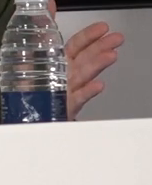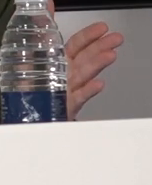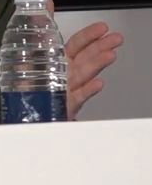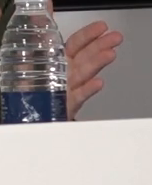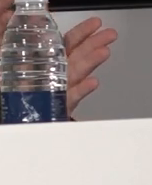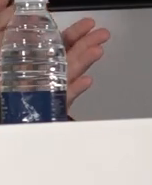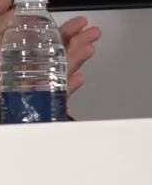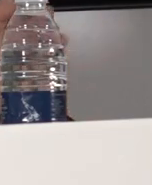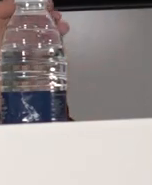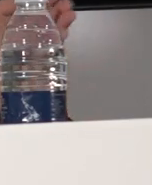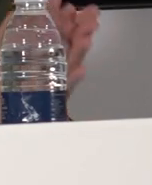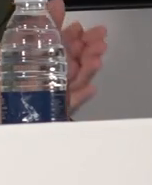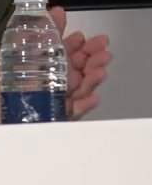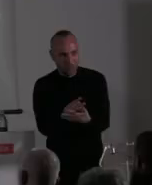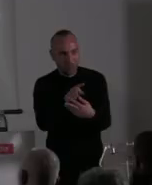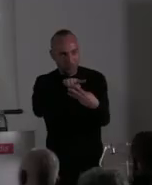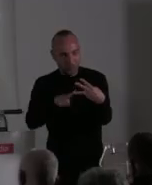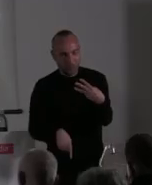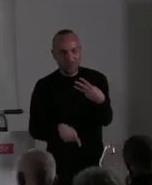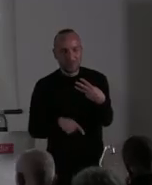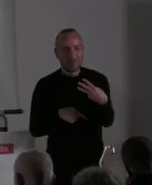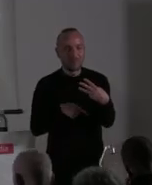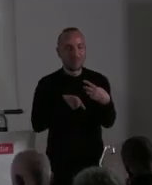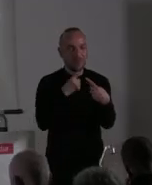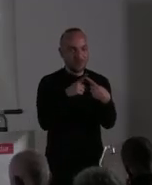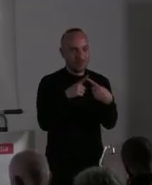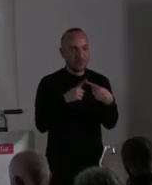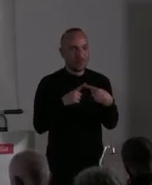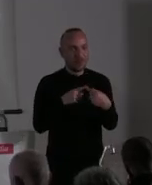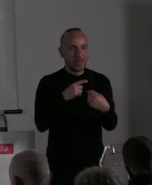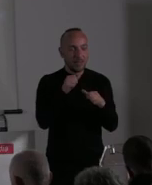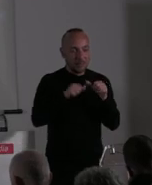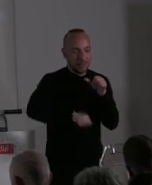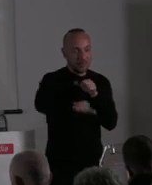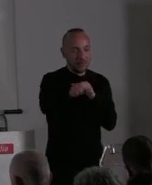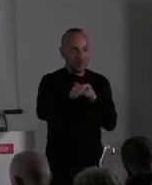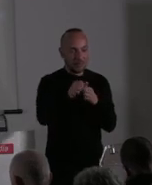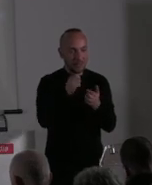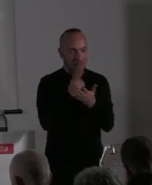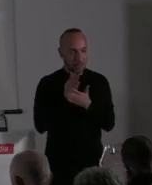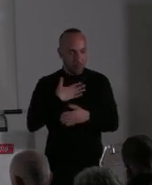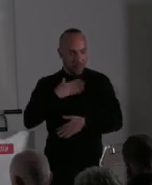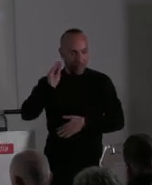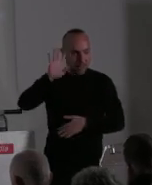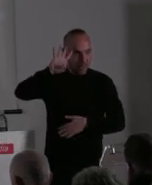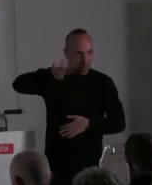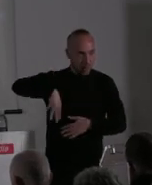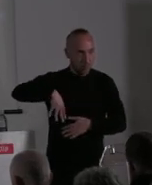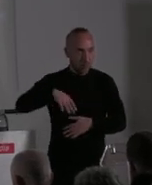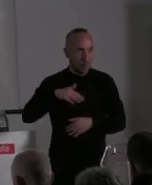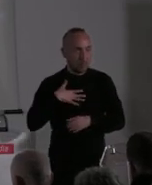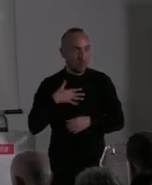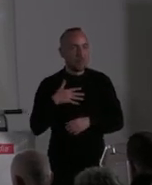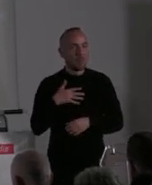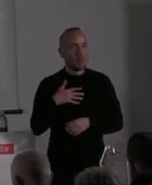creo que está bien nombrar. Uno de los retos que tenemos en Cataluña y en Perviure también como